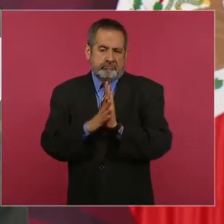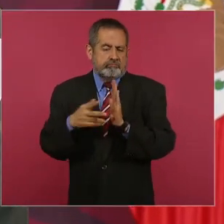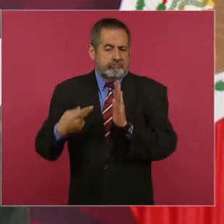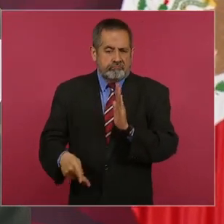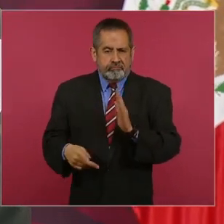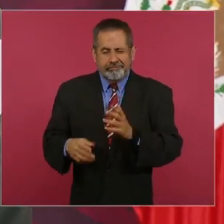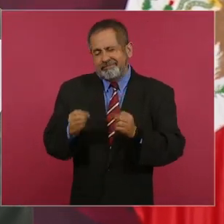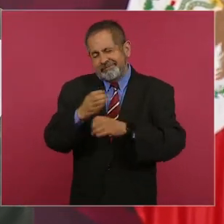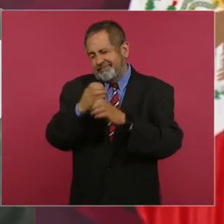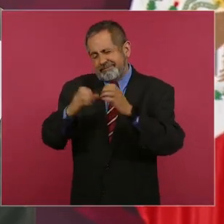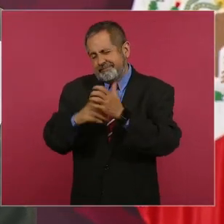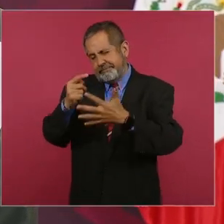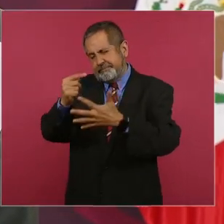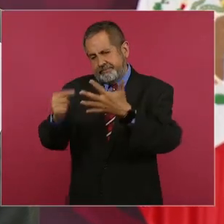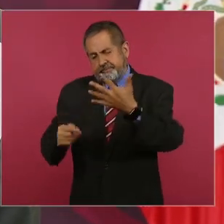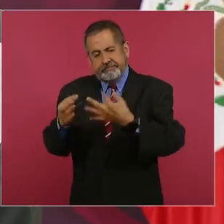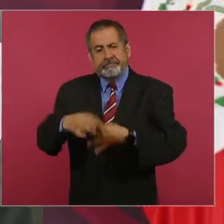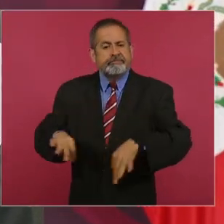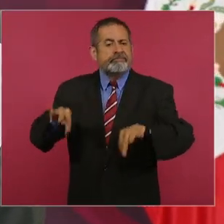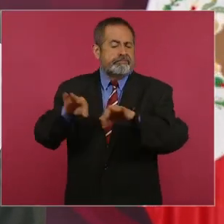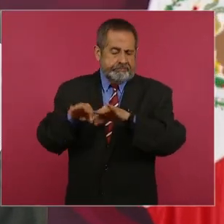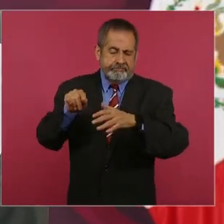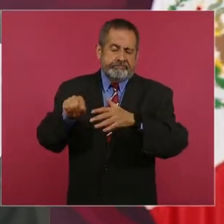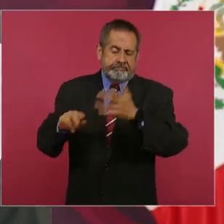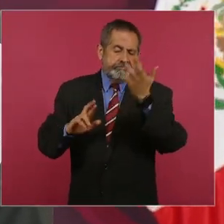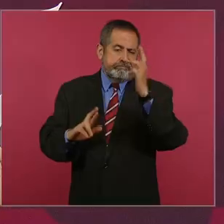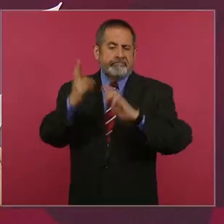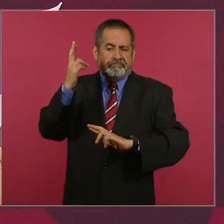muchas cosas importantísimas